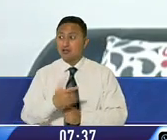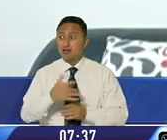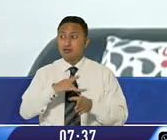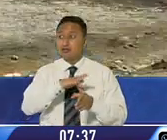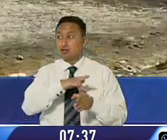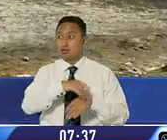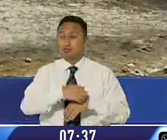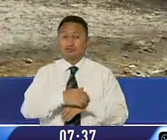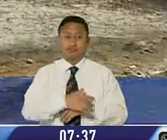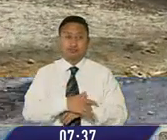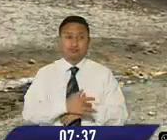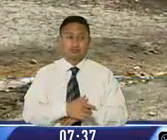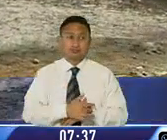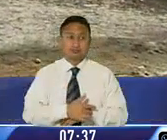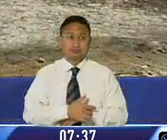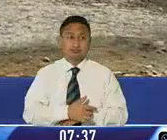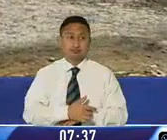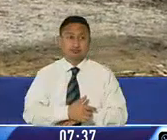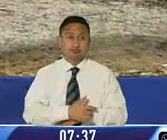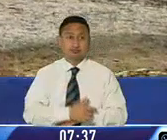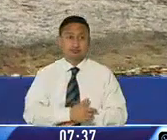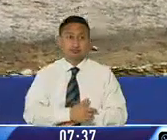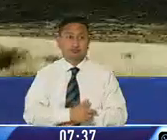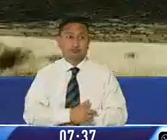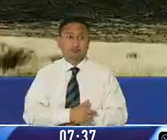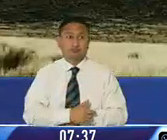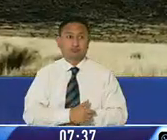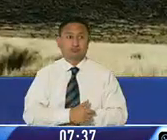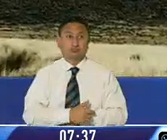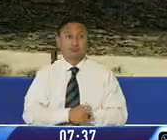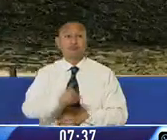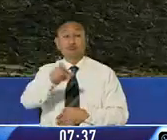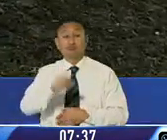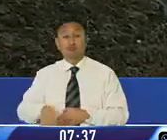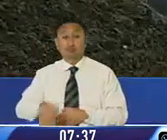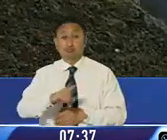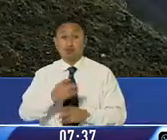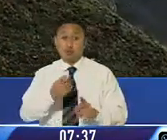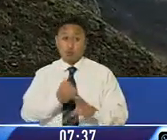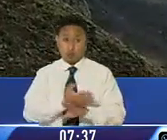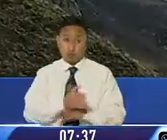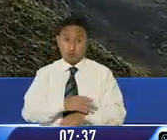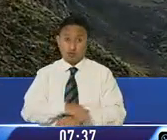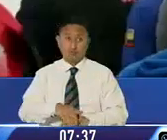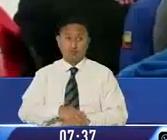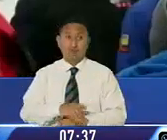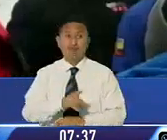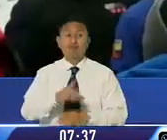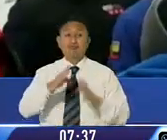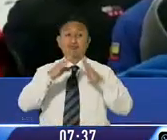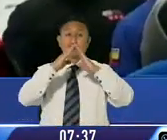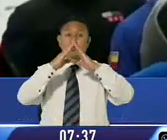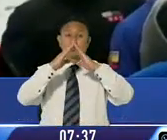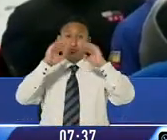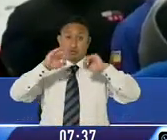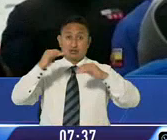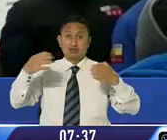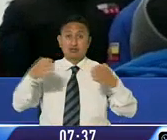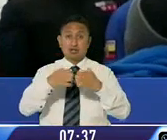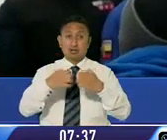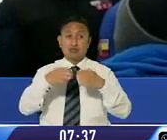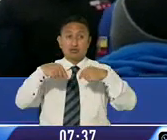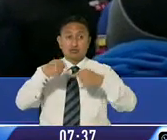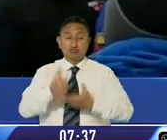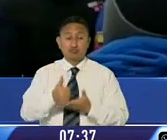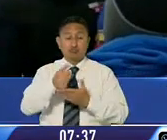riesgo al máximo. Además, expertos recomiendan que los refugios deben contar con los equipos necesarios para